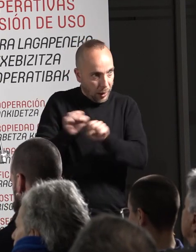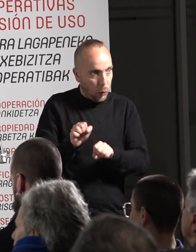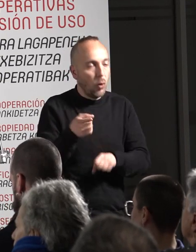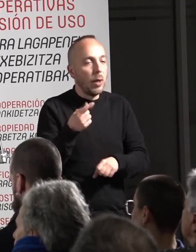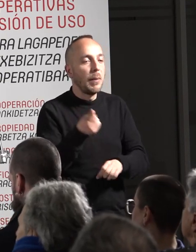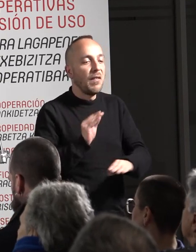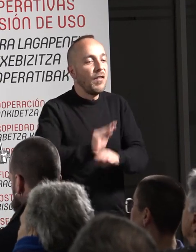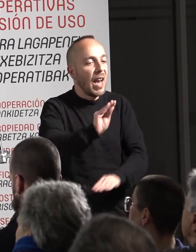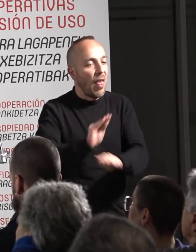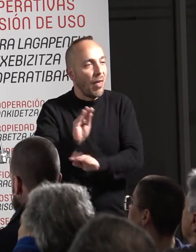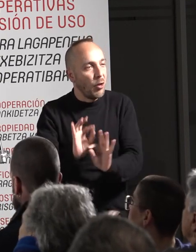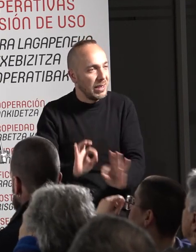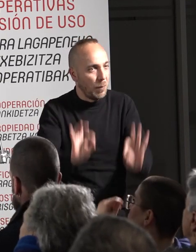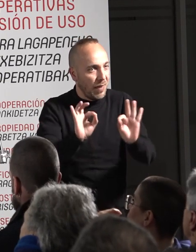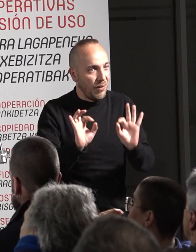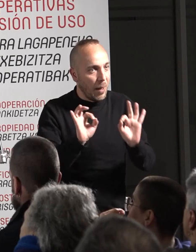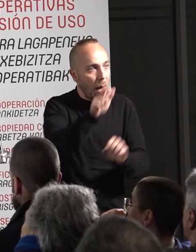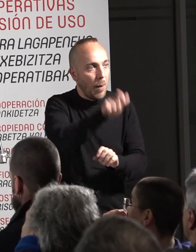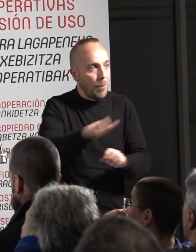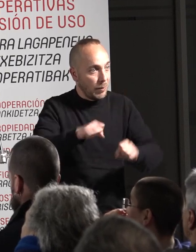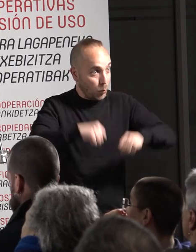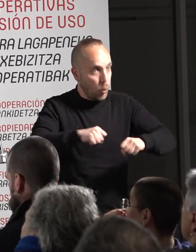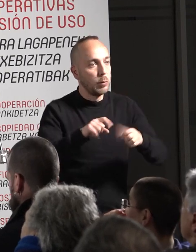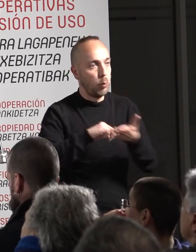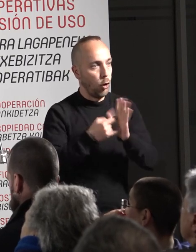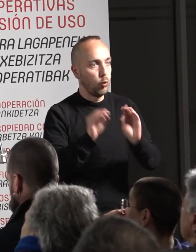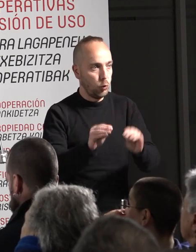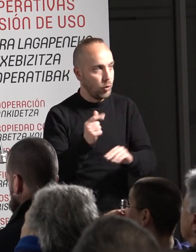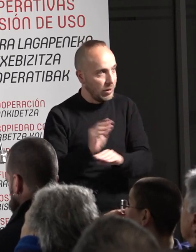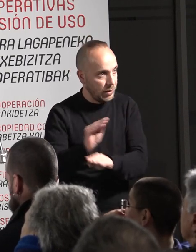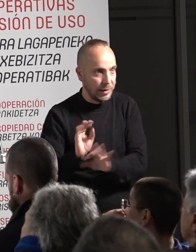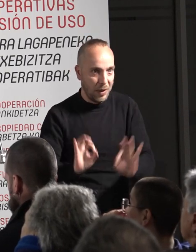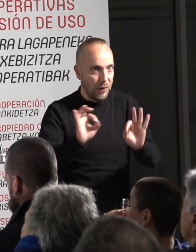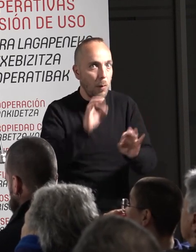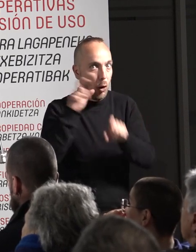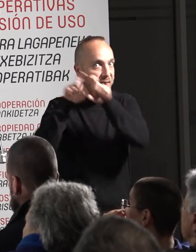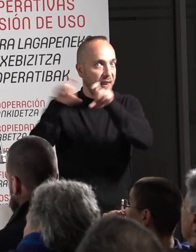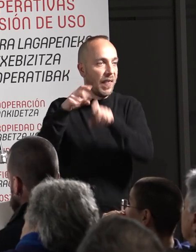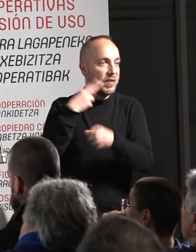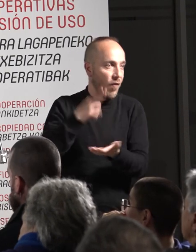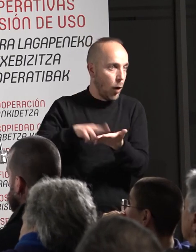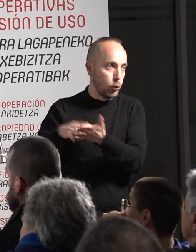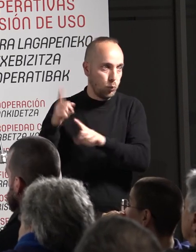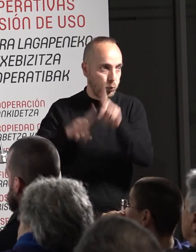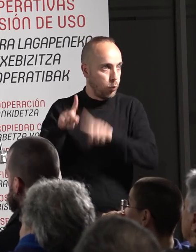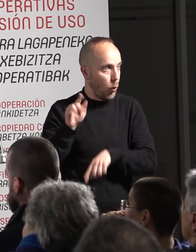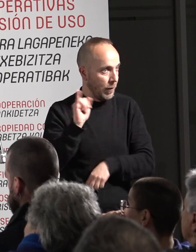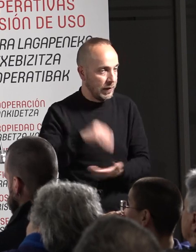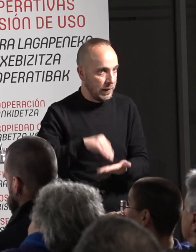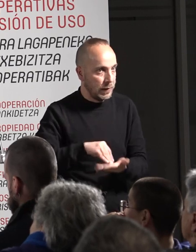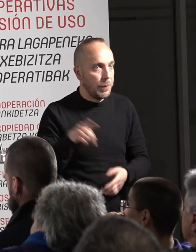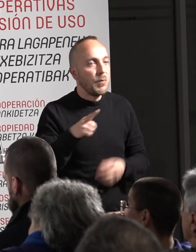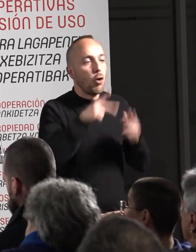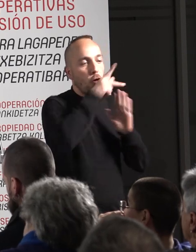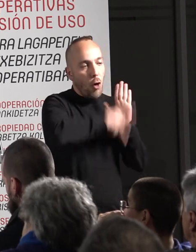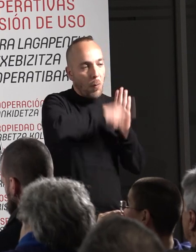específica para los proyectos de mayores, que también tienen ciertas complicaciones para ciertas entidades financieras. Que la normativa urbanística